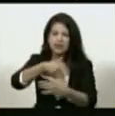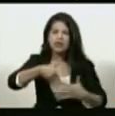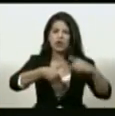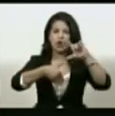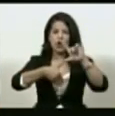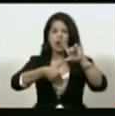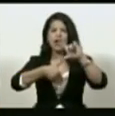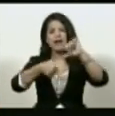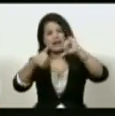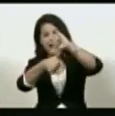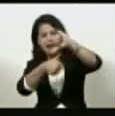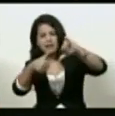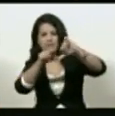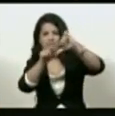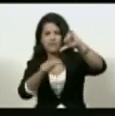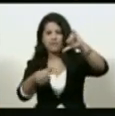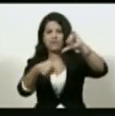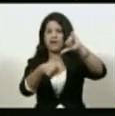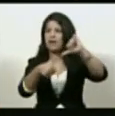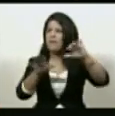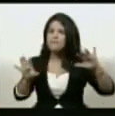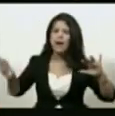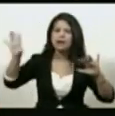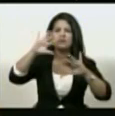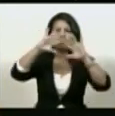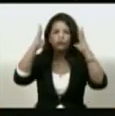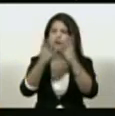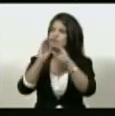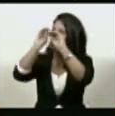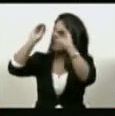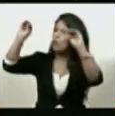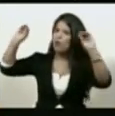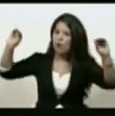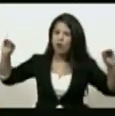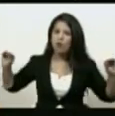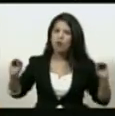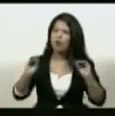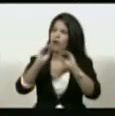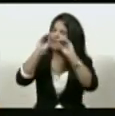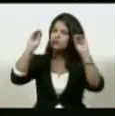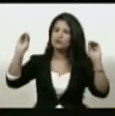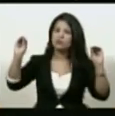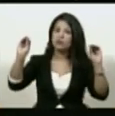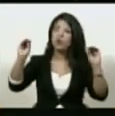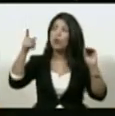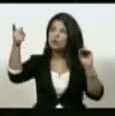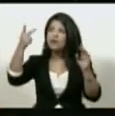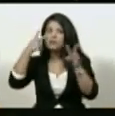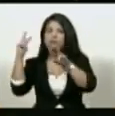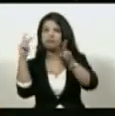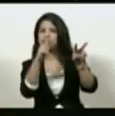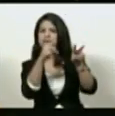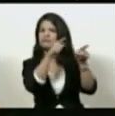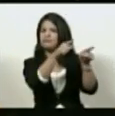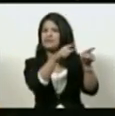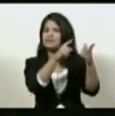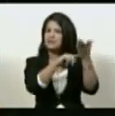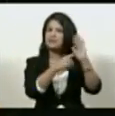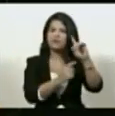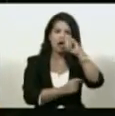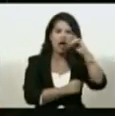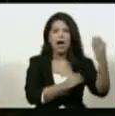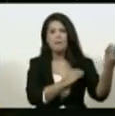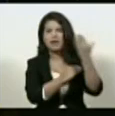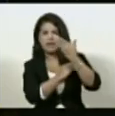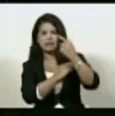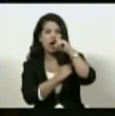Caribe y a los pueblos libres del mundo a entender la magnitud de la brutal amenaza contenida en